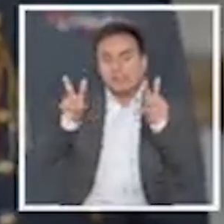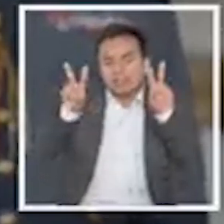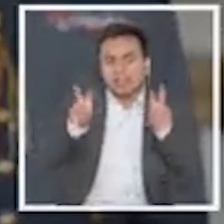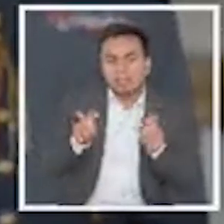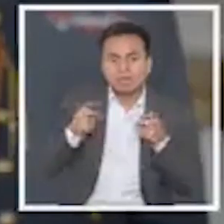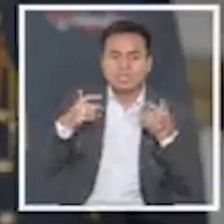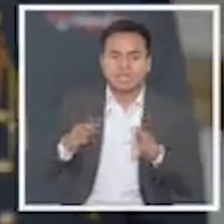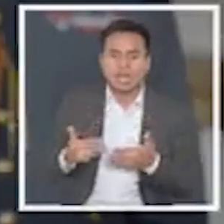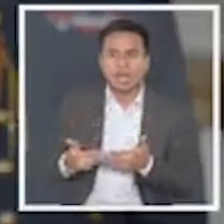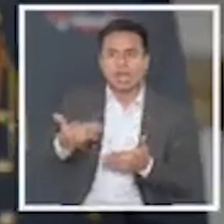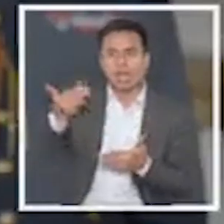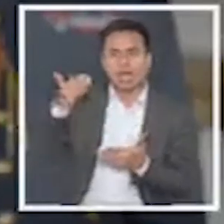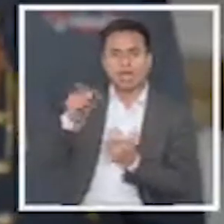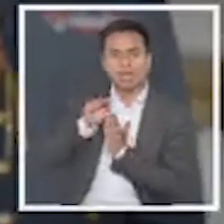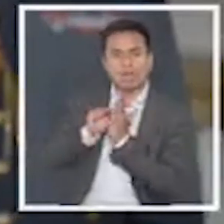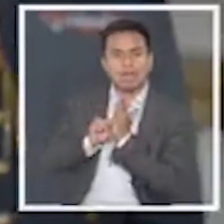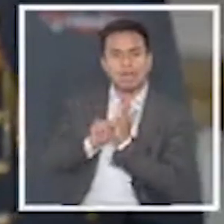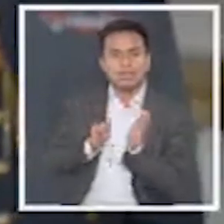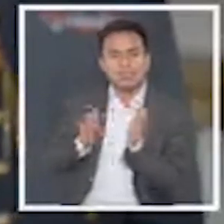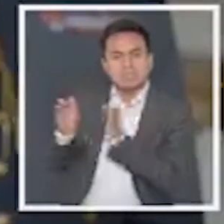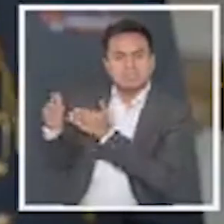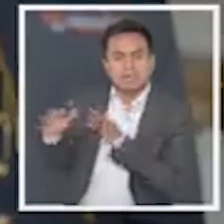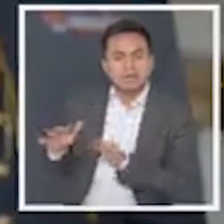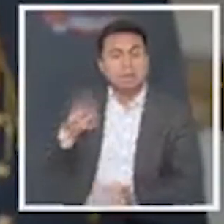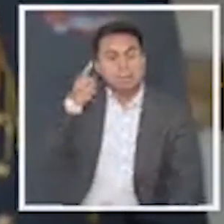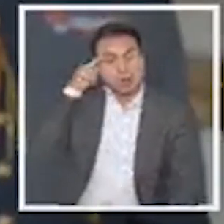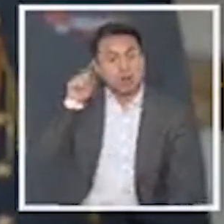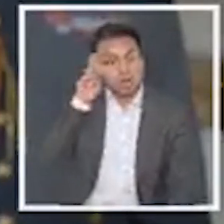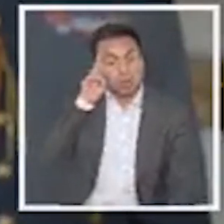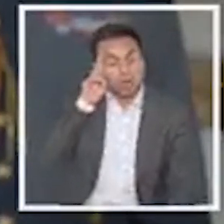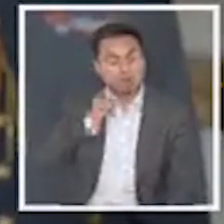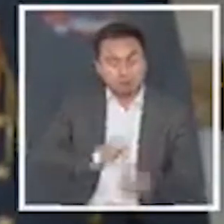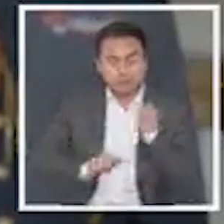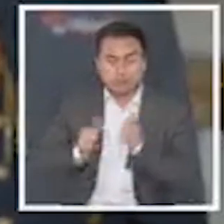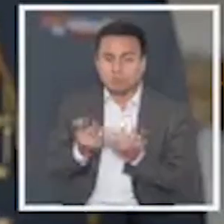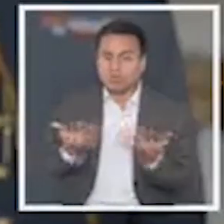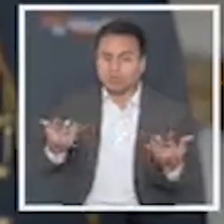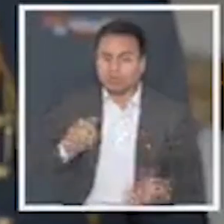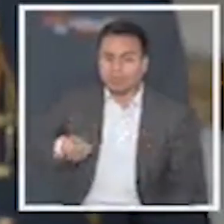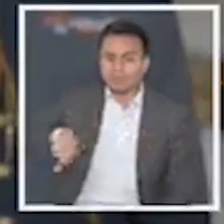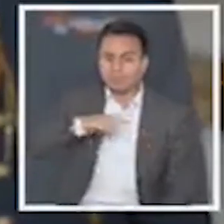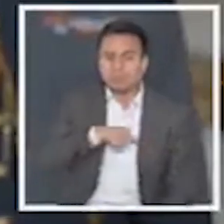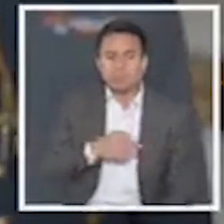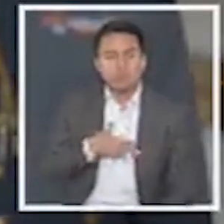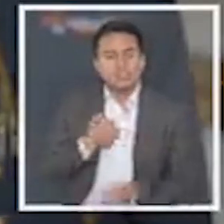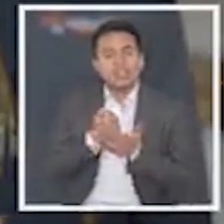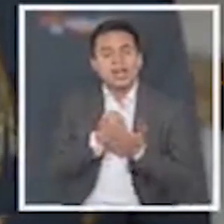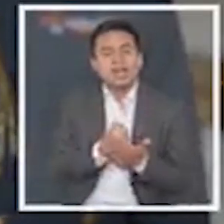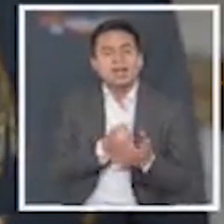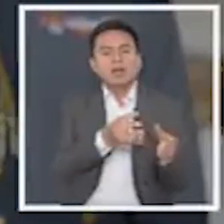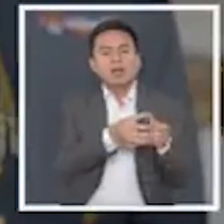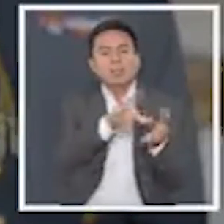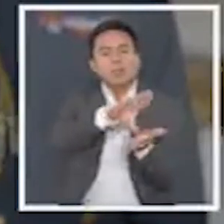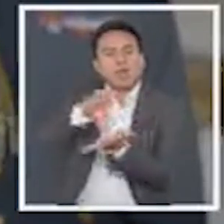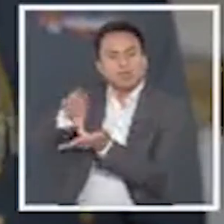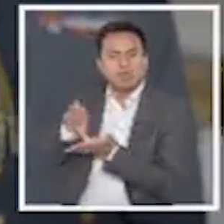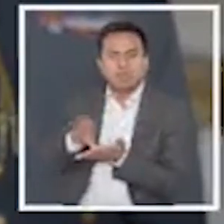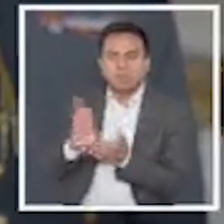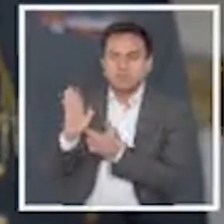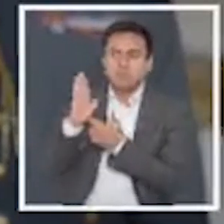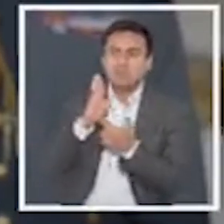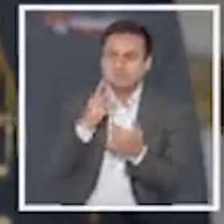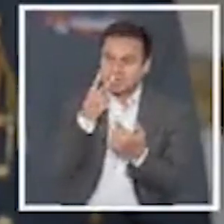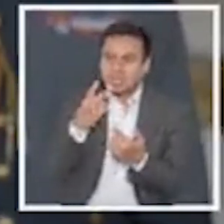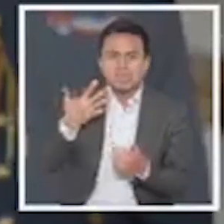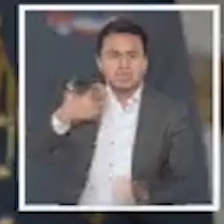tema que ha pasado en la agenda, pero ustedes recuerdan cuánto lo sufrimos. Por eso esa solidaridad entre los pueblos tiene estas expresiones que para